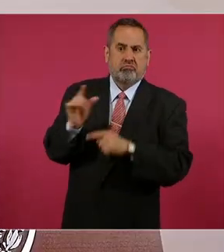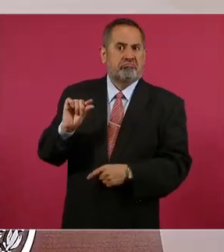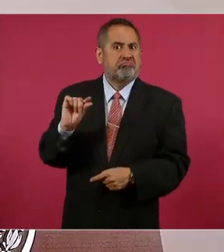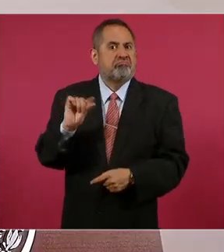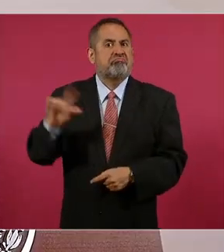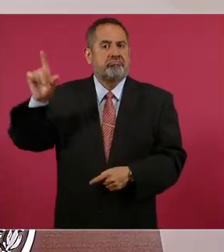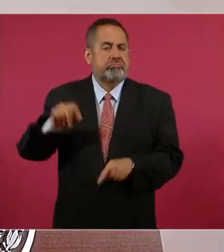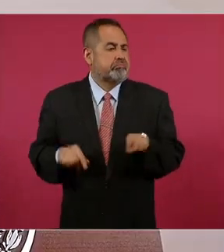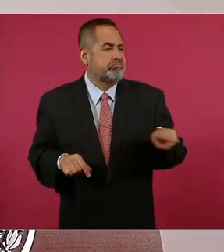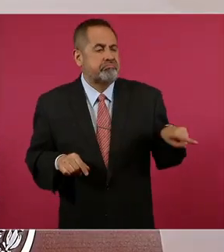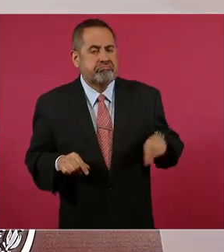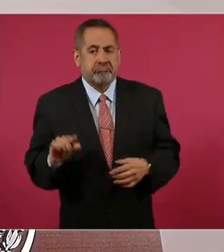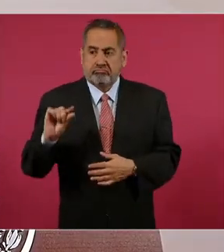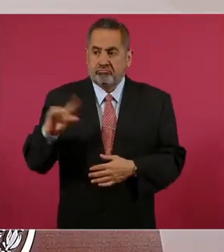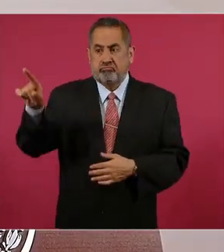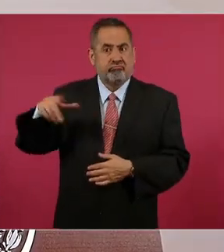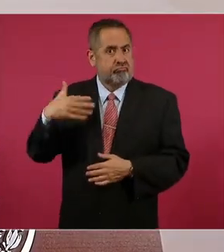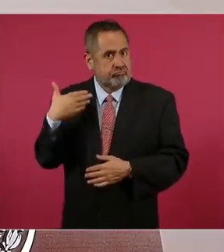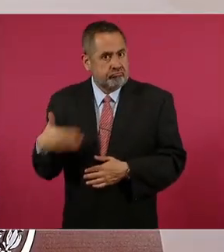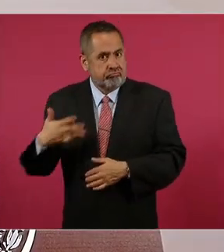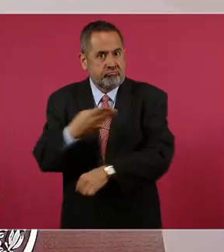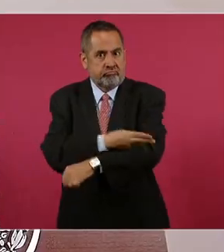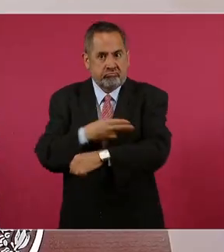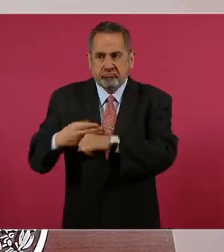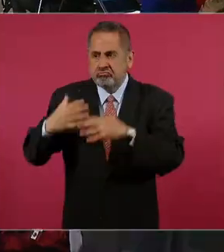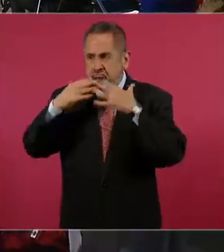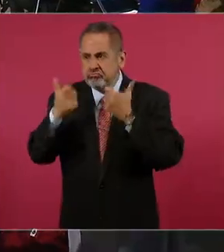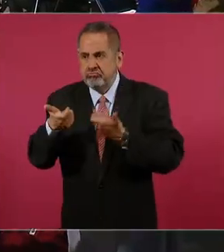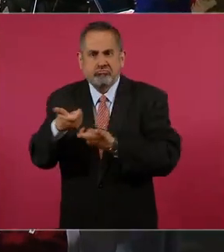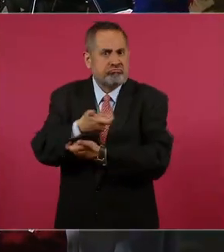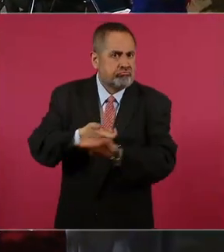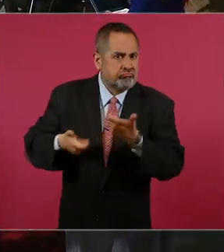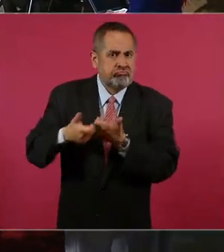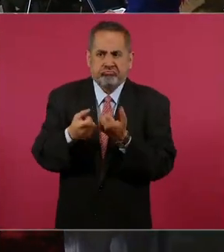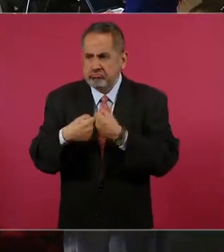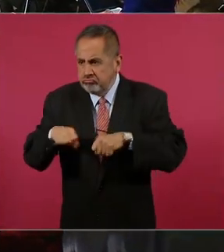tanto en términos sociales como económicos.